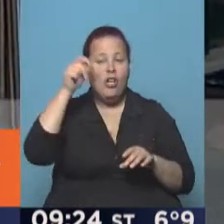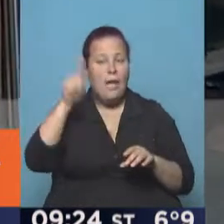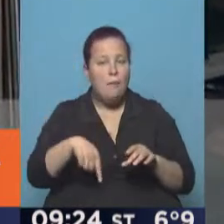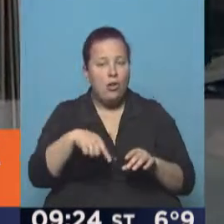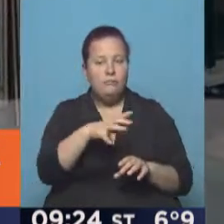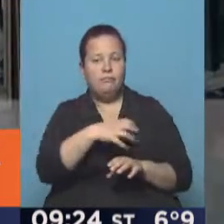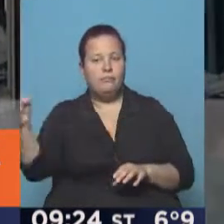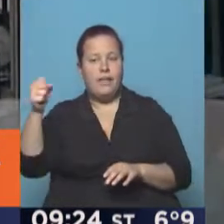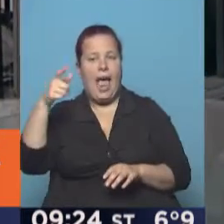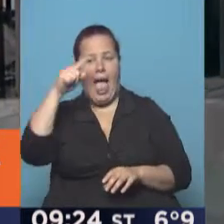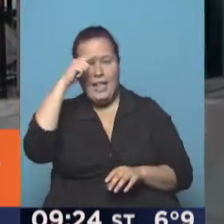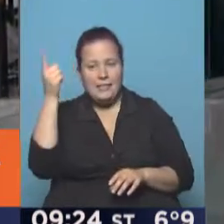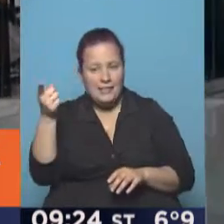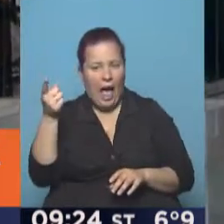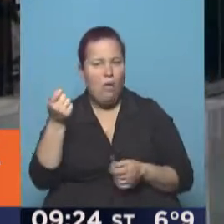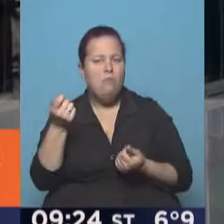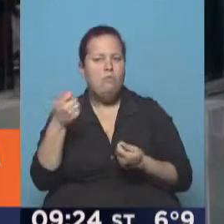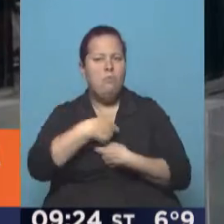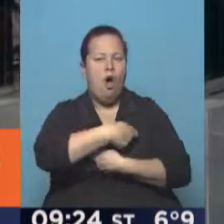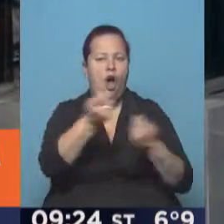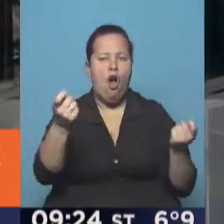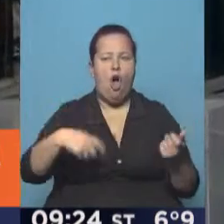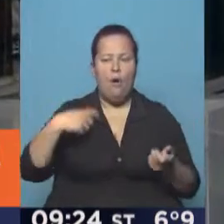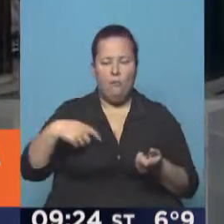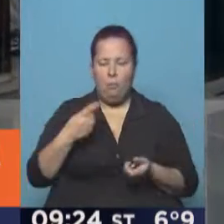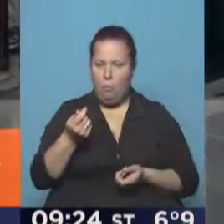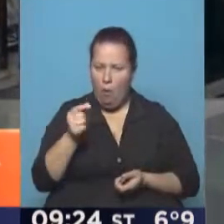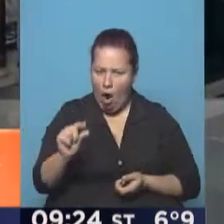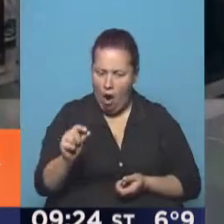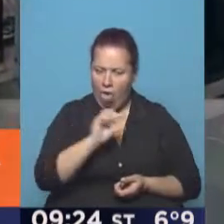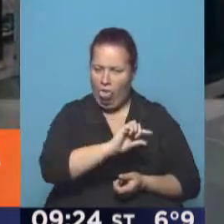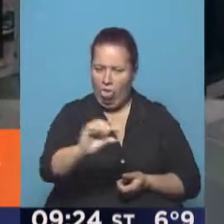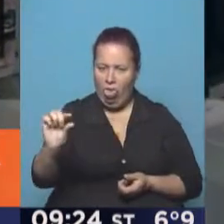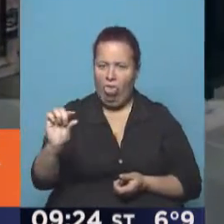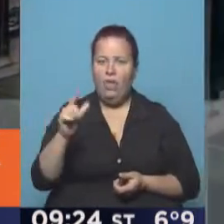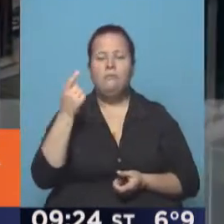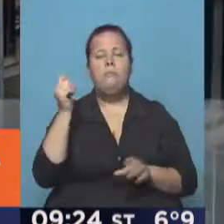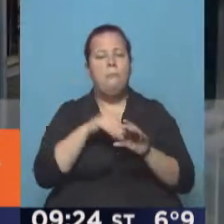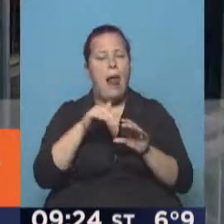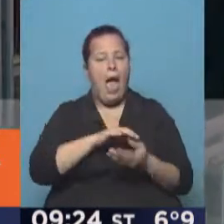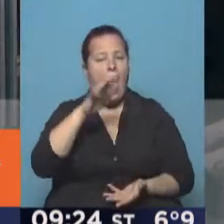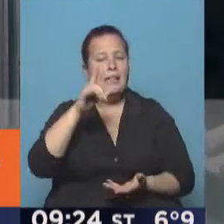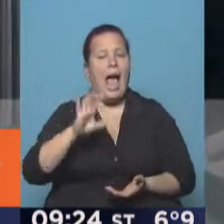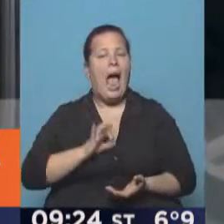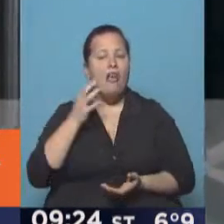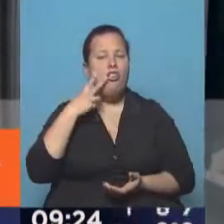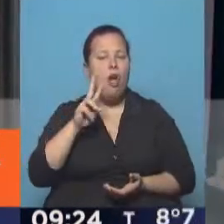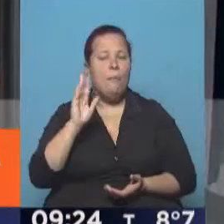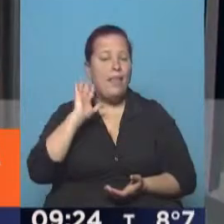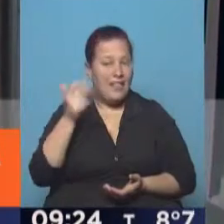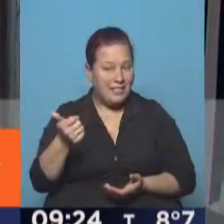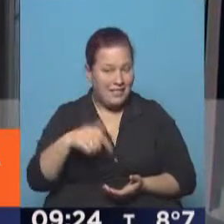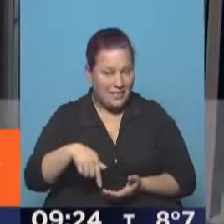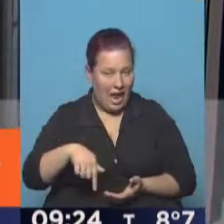80% lo retuvo el Estado, con lo cual fue muy poco lo que se le pudo pagar a las obras sociales. Estamos hablando de un fondo que para el año